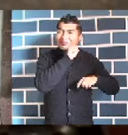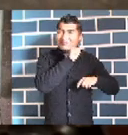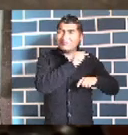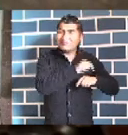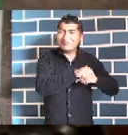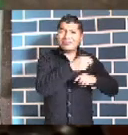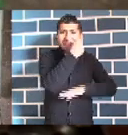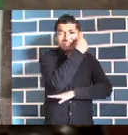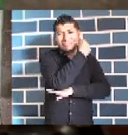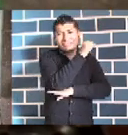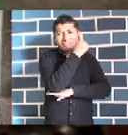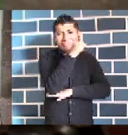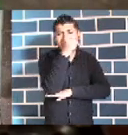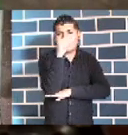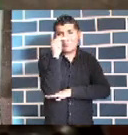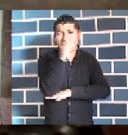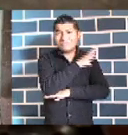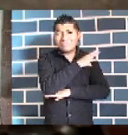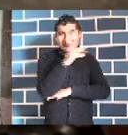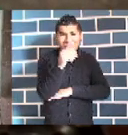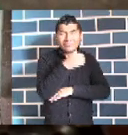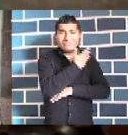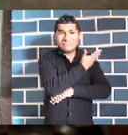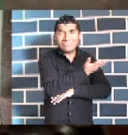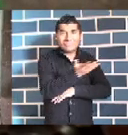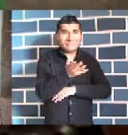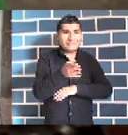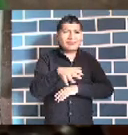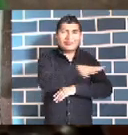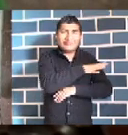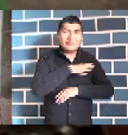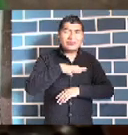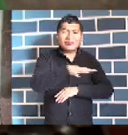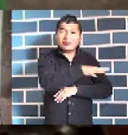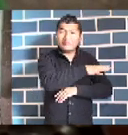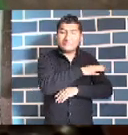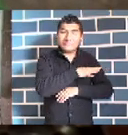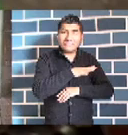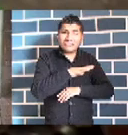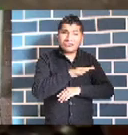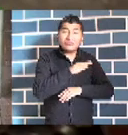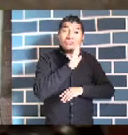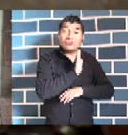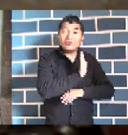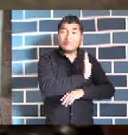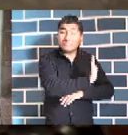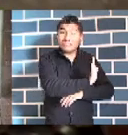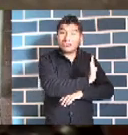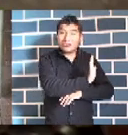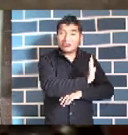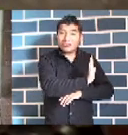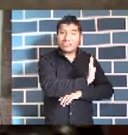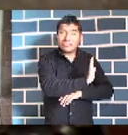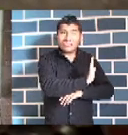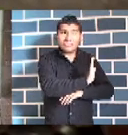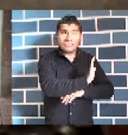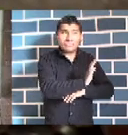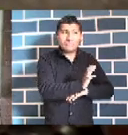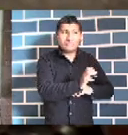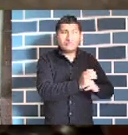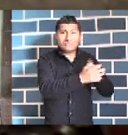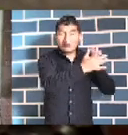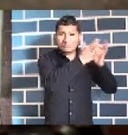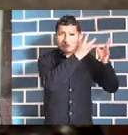biodiversidad y el ecosistema de una región cuyo equilibrio es